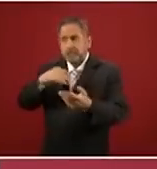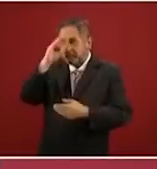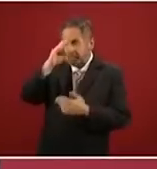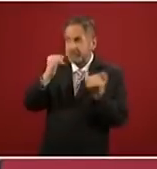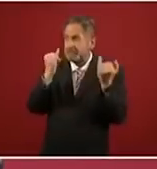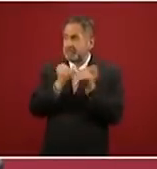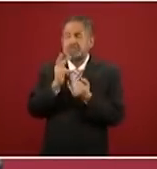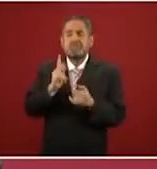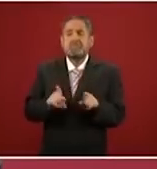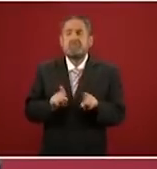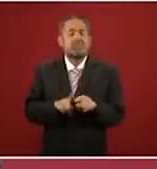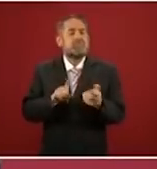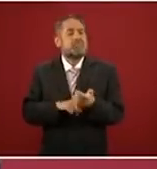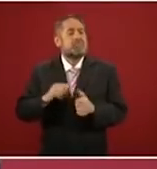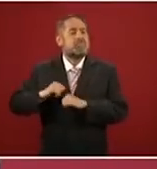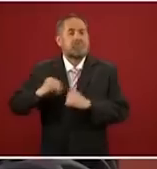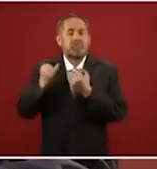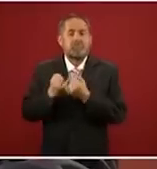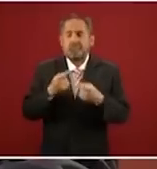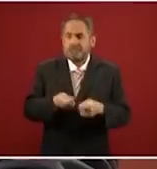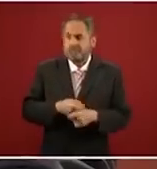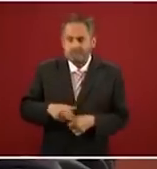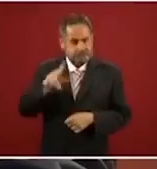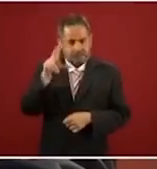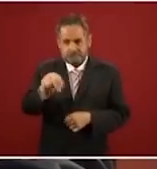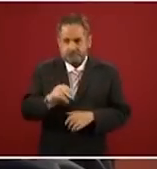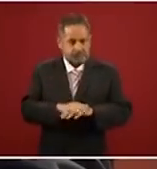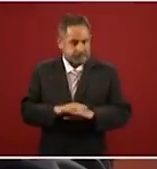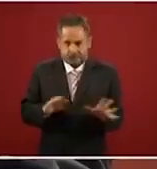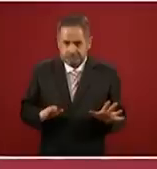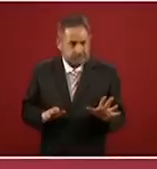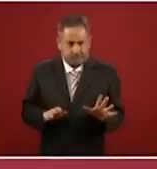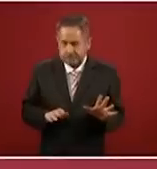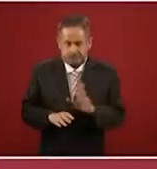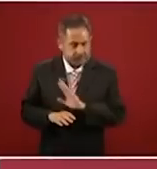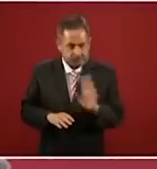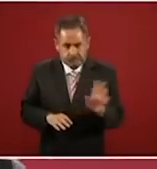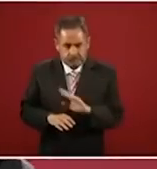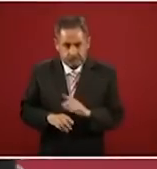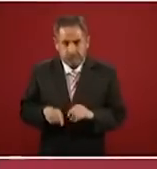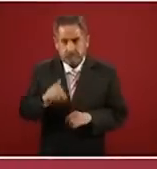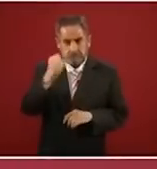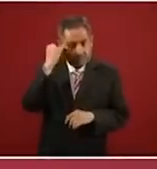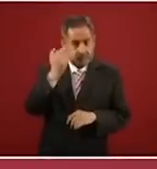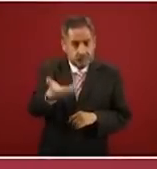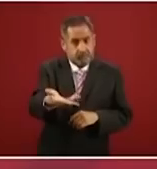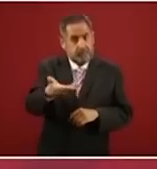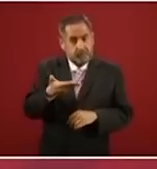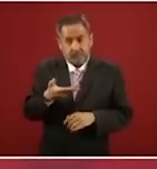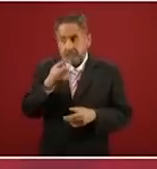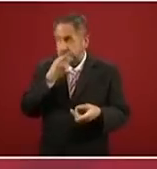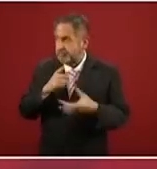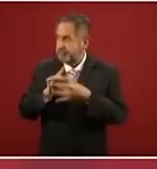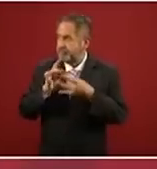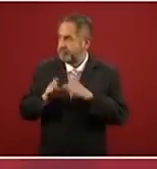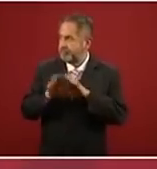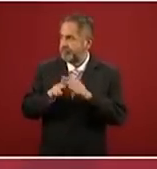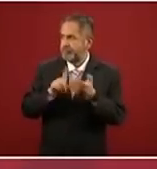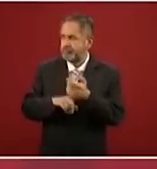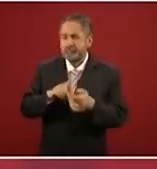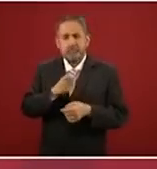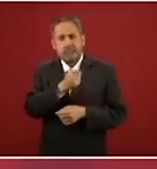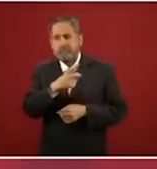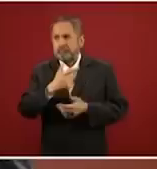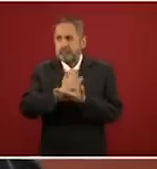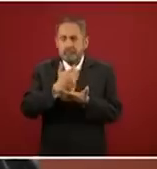mismo y no sin embargo lo que tú planteas de que hay amenazas